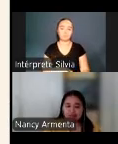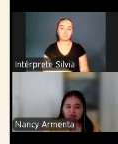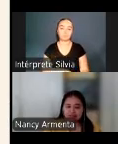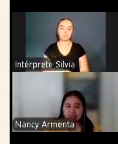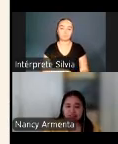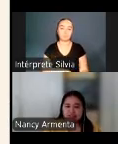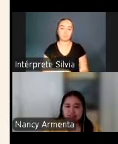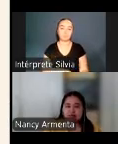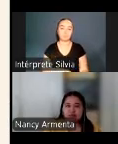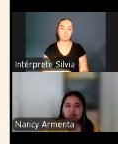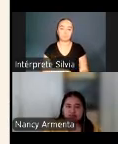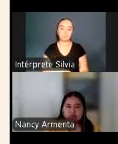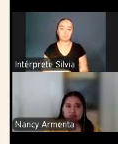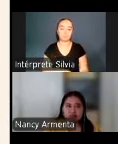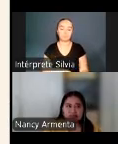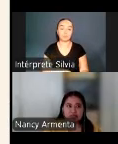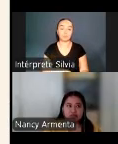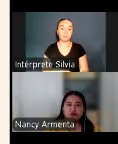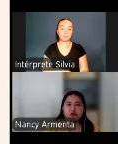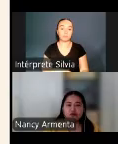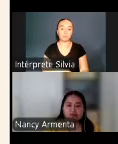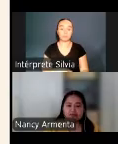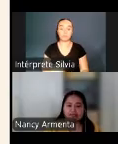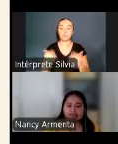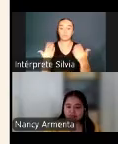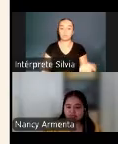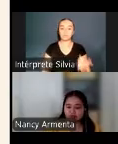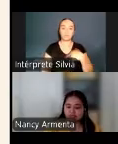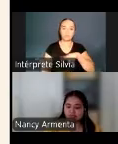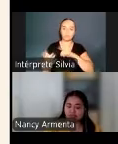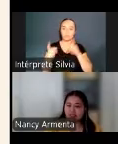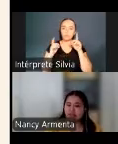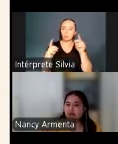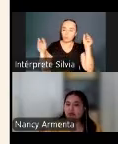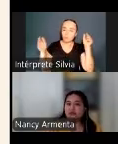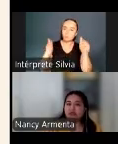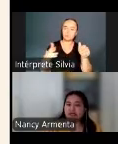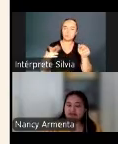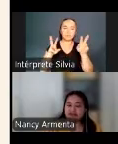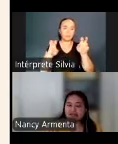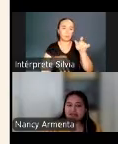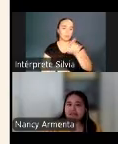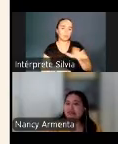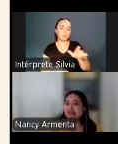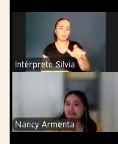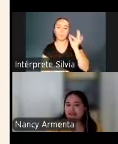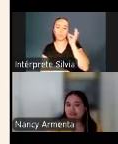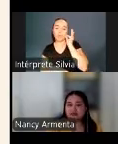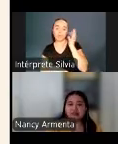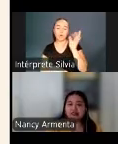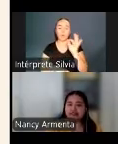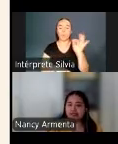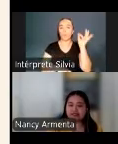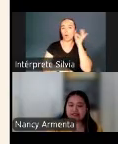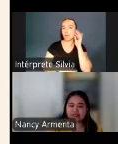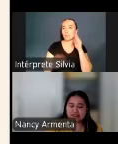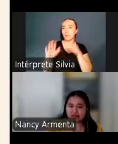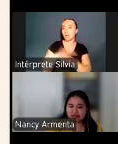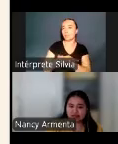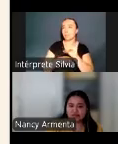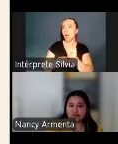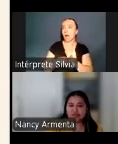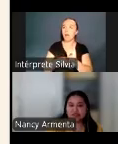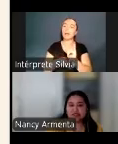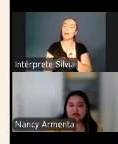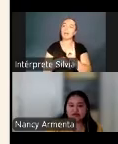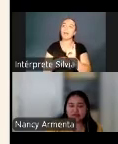Y entonces ya no nos podemos centrar solo en si las personas migrantes o las mujeres migrantes tienen acceso, si existe ese